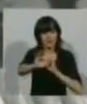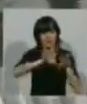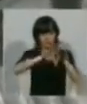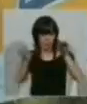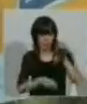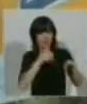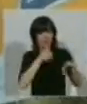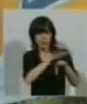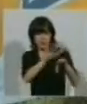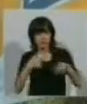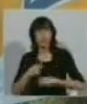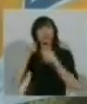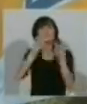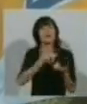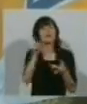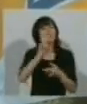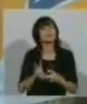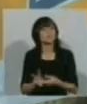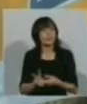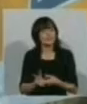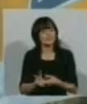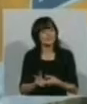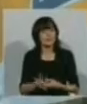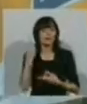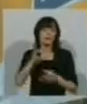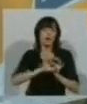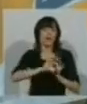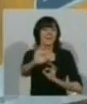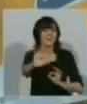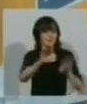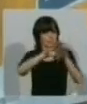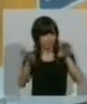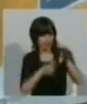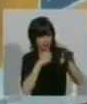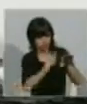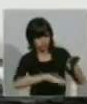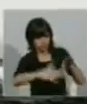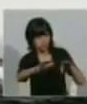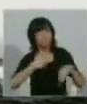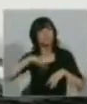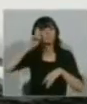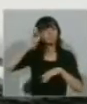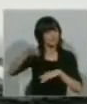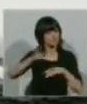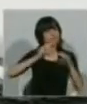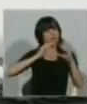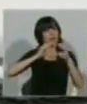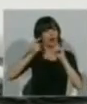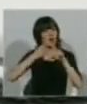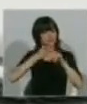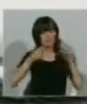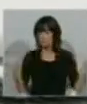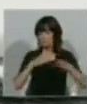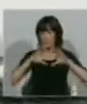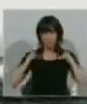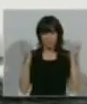tiró Venezuela. Pero los cables submarinos son lo que nos permite estar conectados en